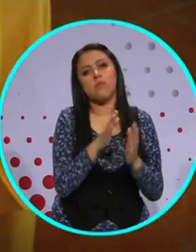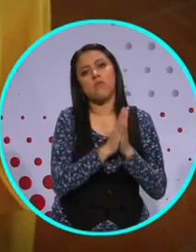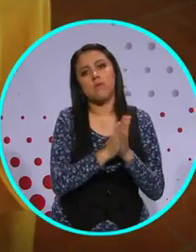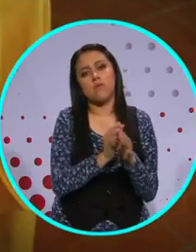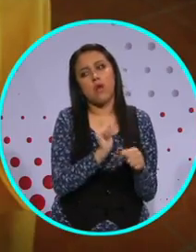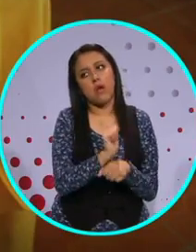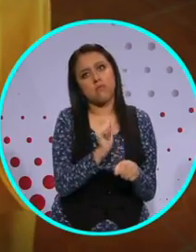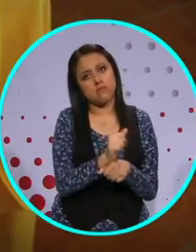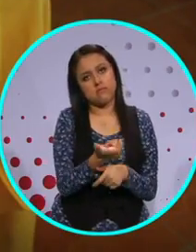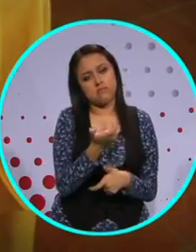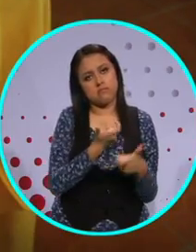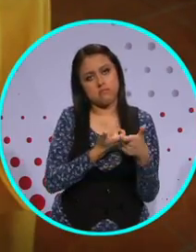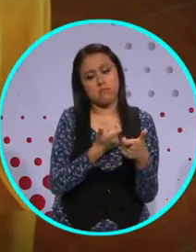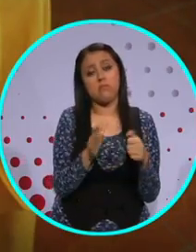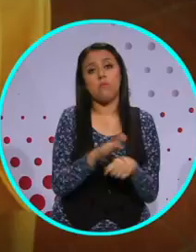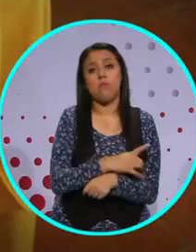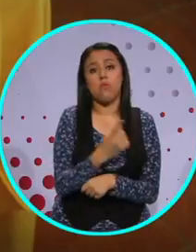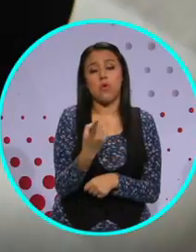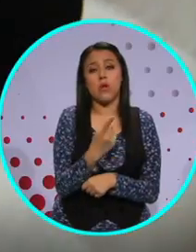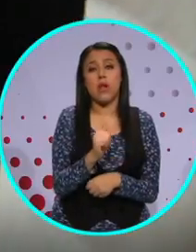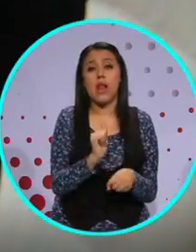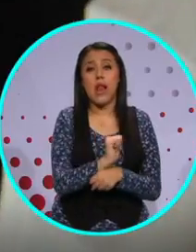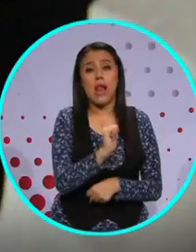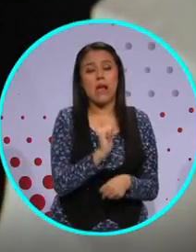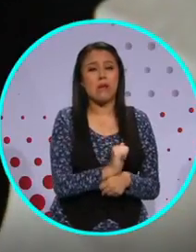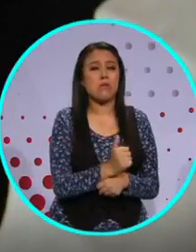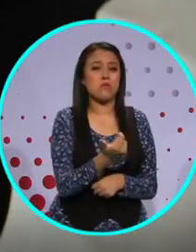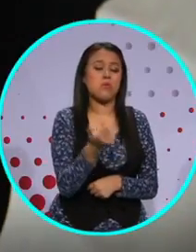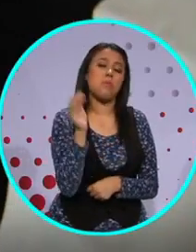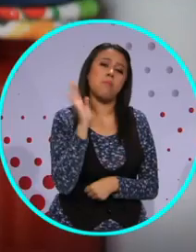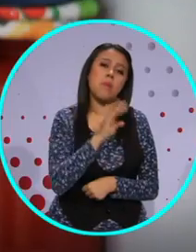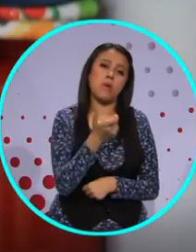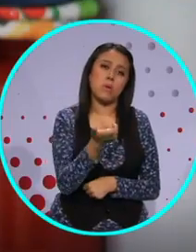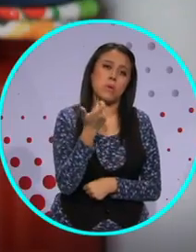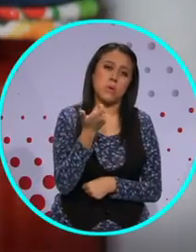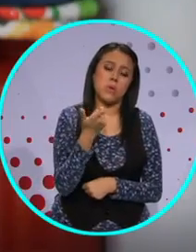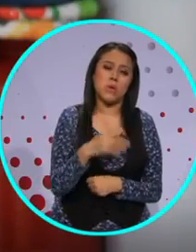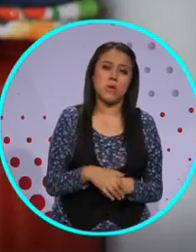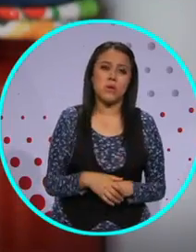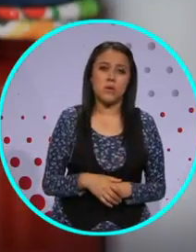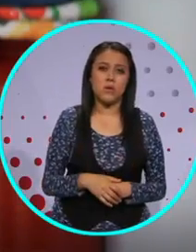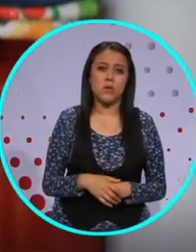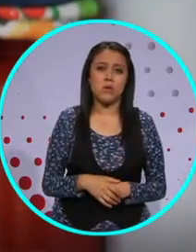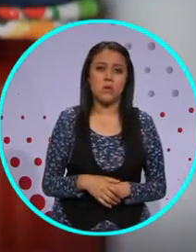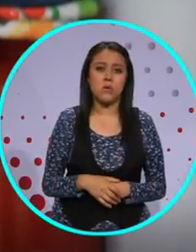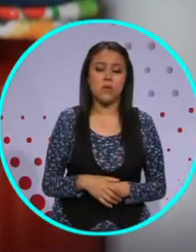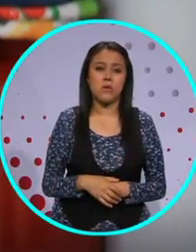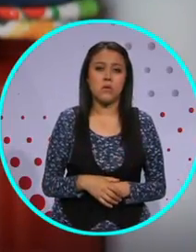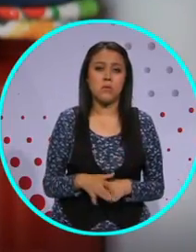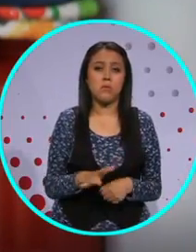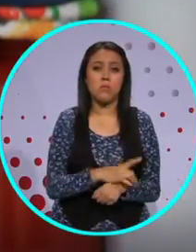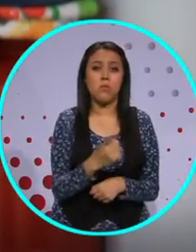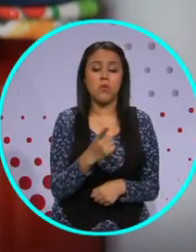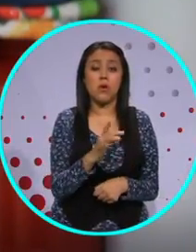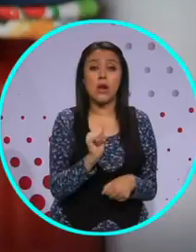y es que dice que los gastos que generó el vehículo salieron de su bolsillo tuve que a se empeñaron a bocina para auto de sacarlo de los gastos para la